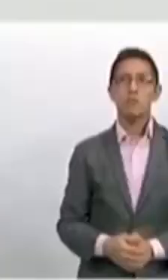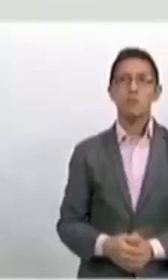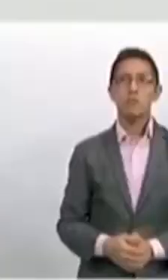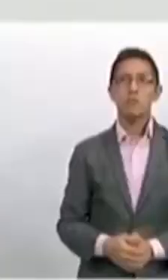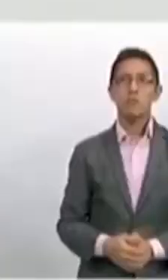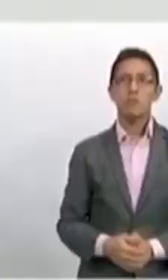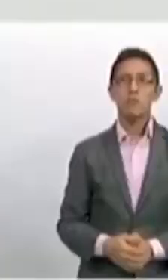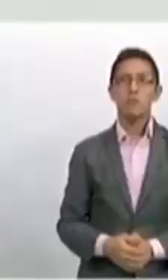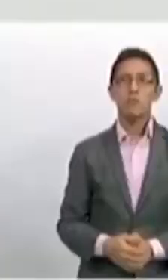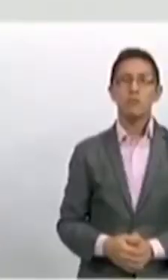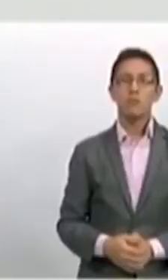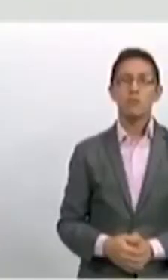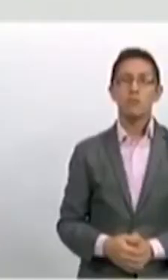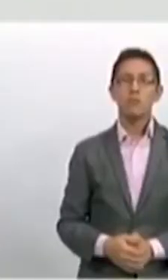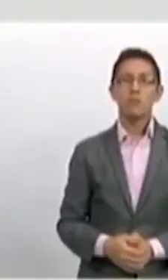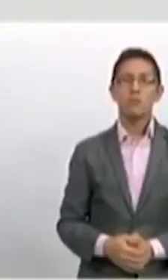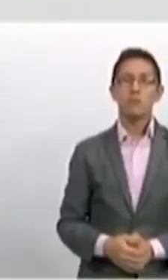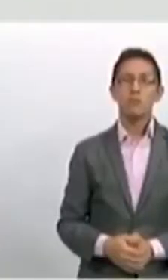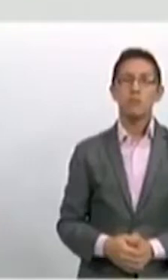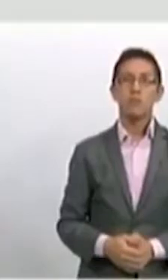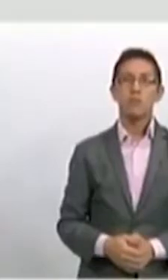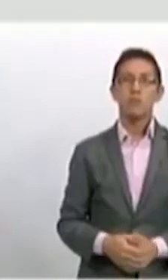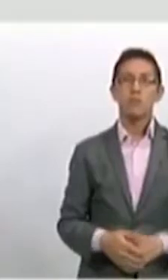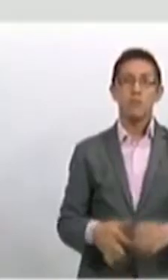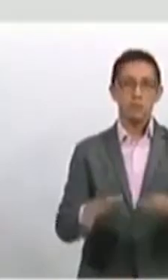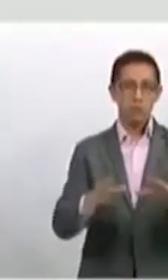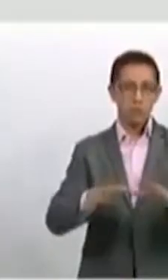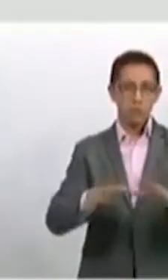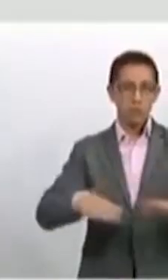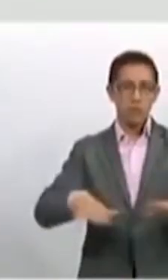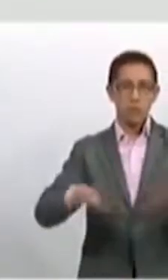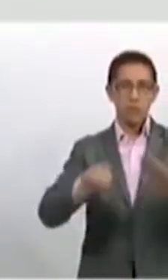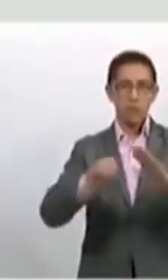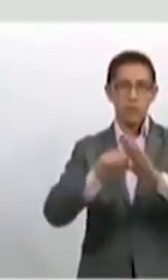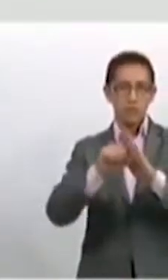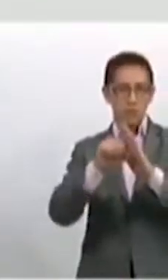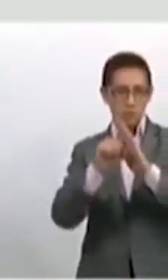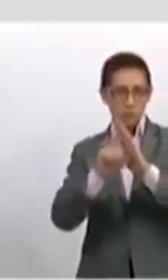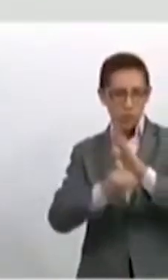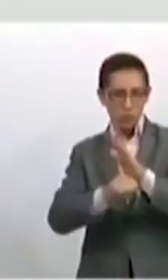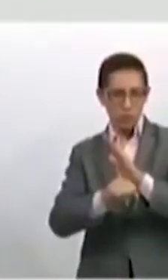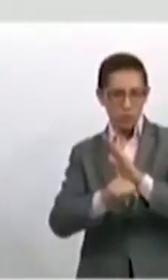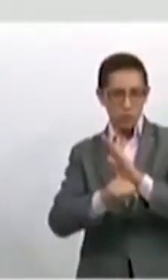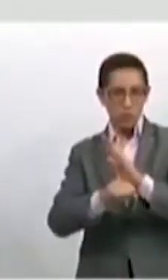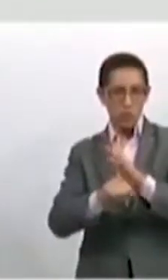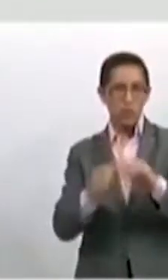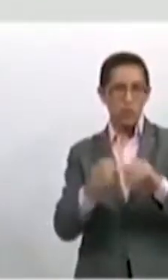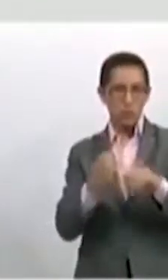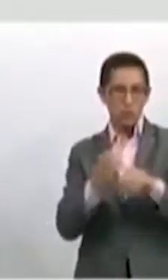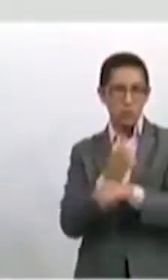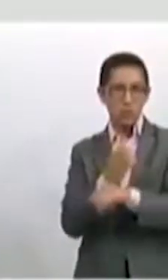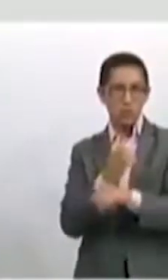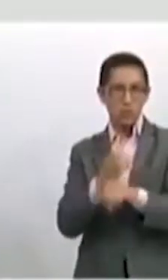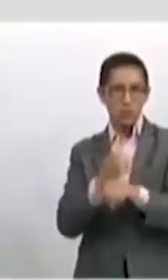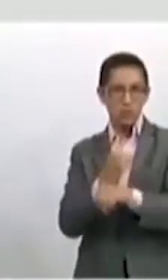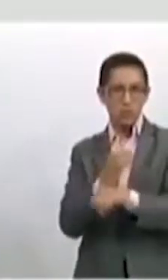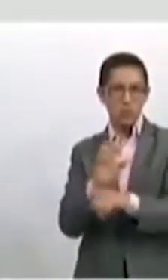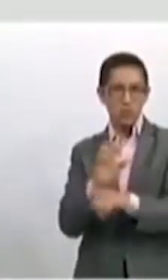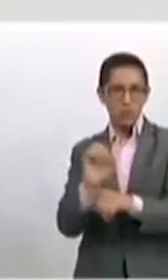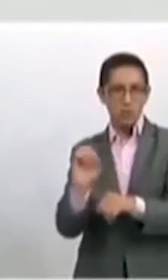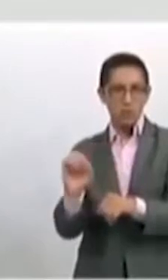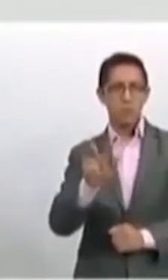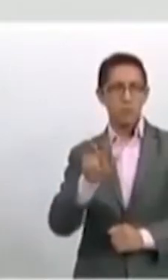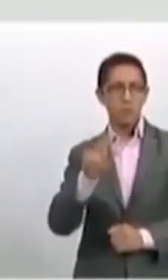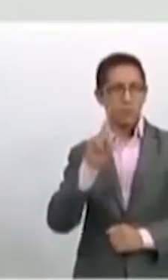todo. El norte del estado tiene un repunte de 1.14 en el riesgo de contagio, cuando la semana anterior había bajado a